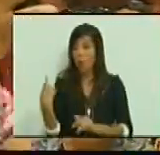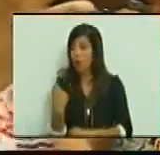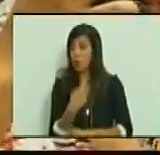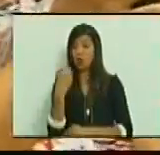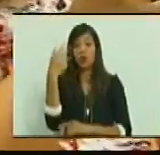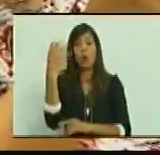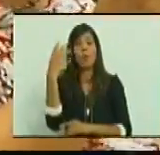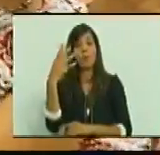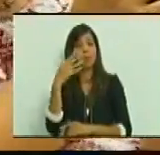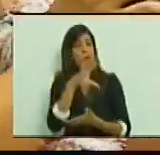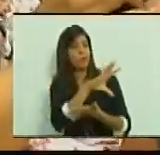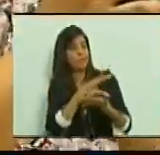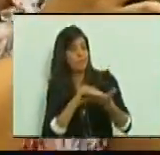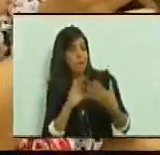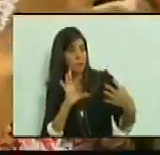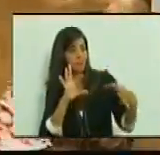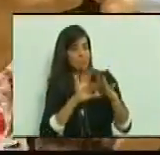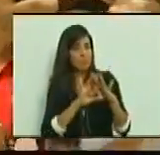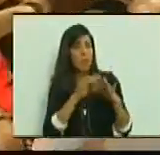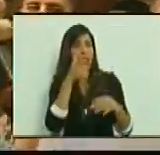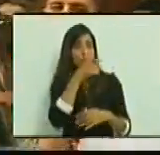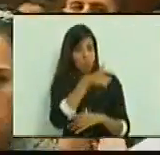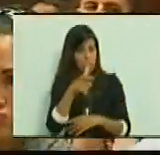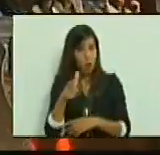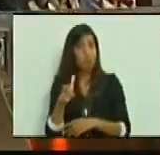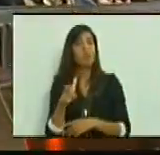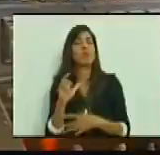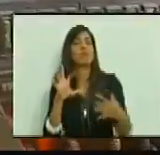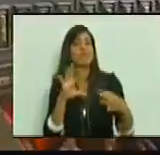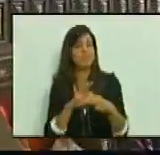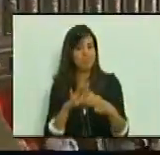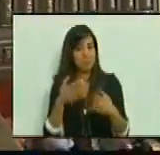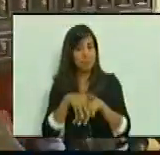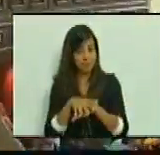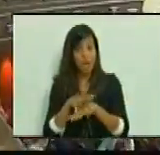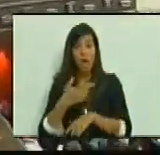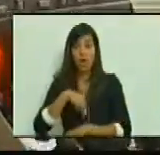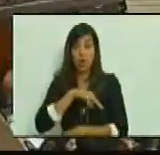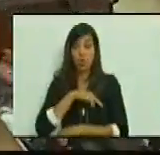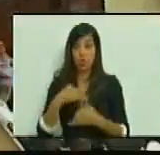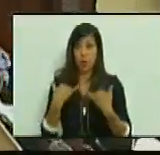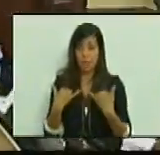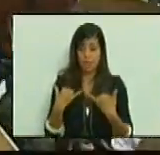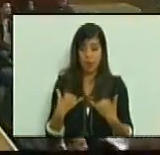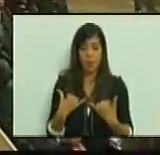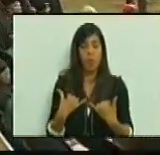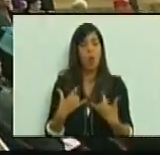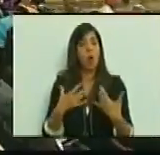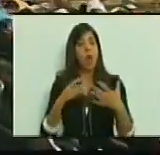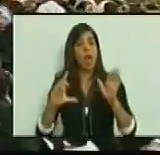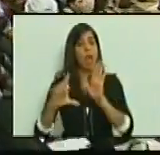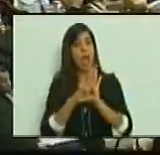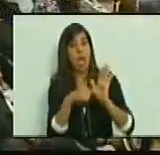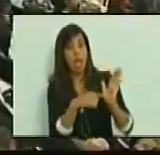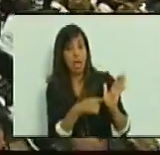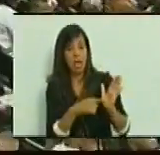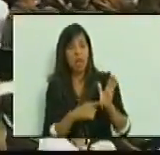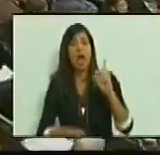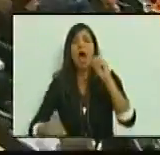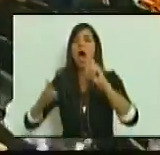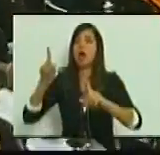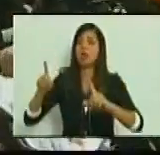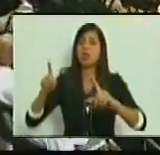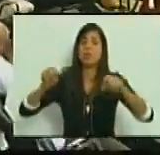el variopinto del pueblo constituyente en un momento determinado. Y nos toca a nosotros con esta ley, con algunas